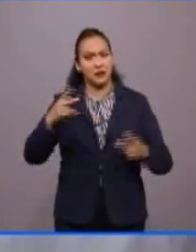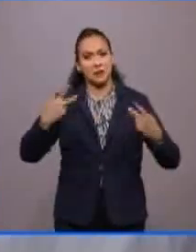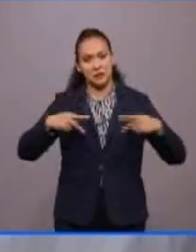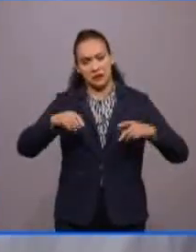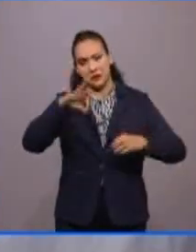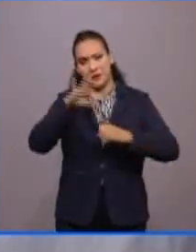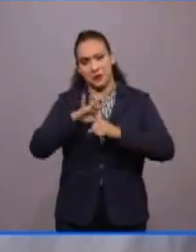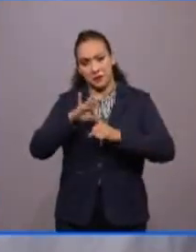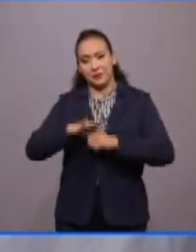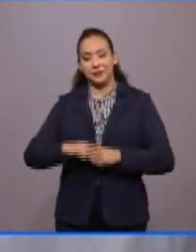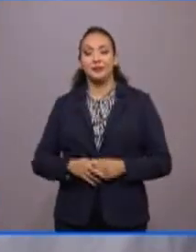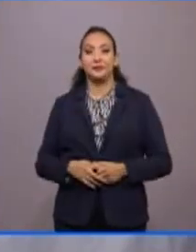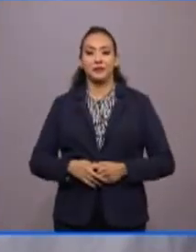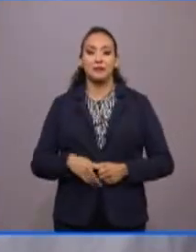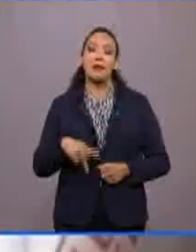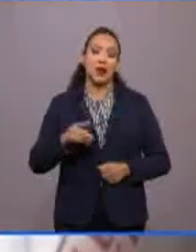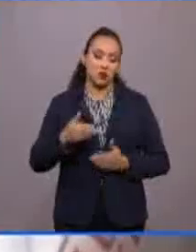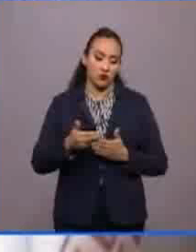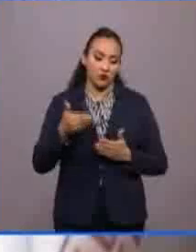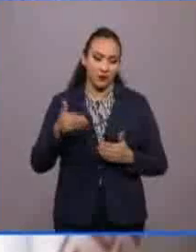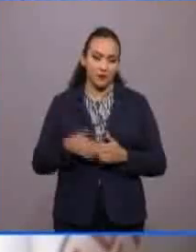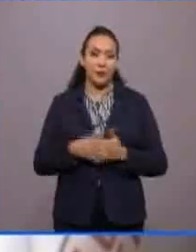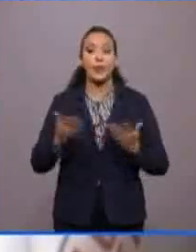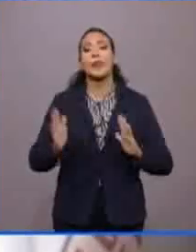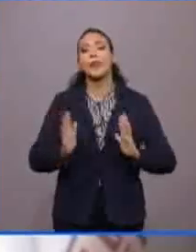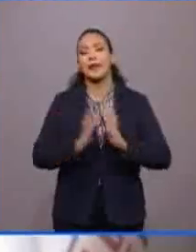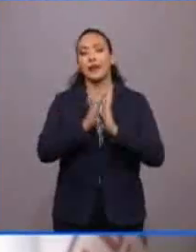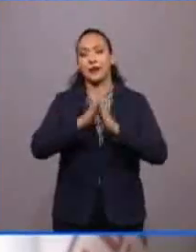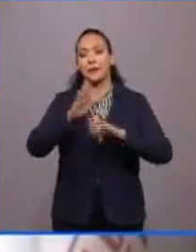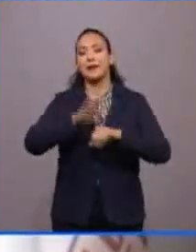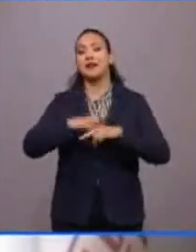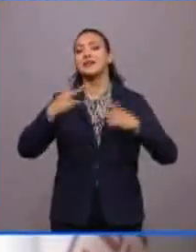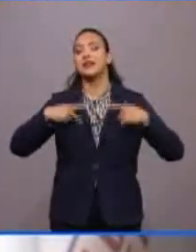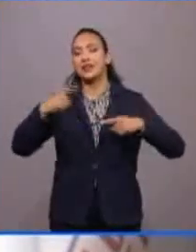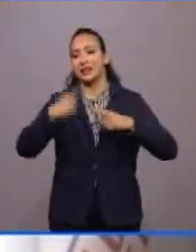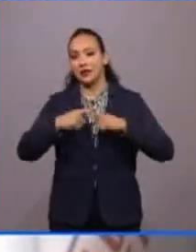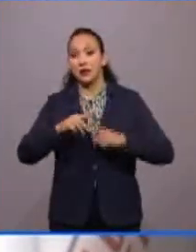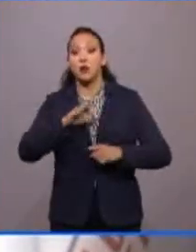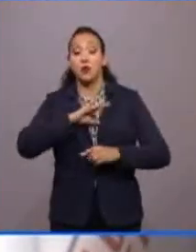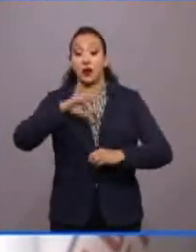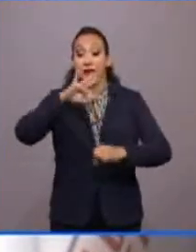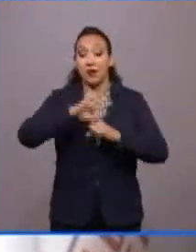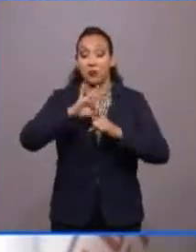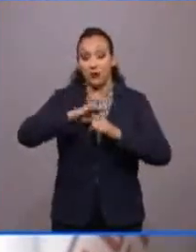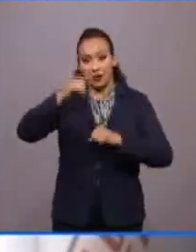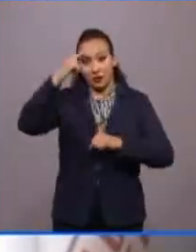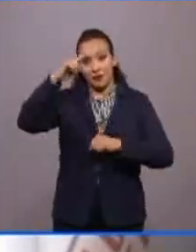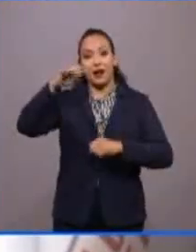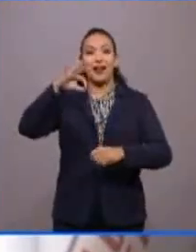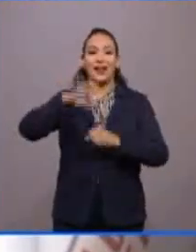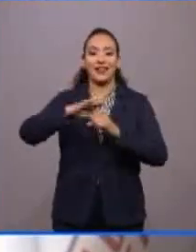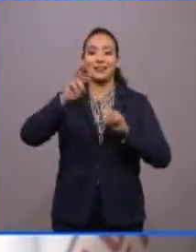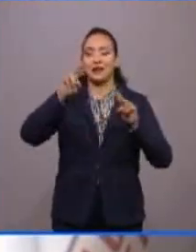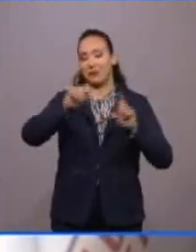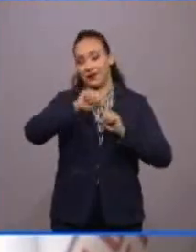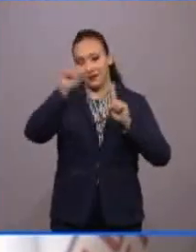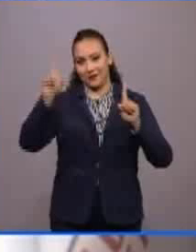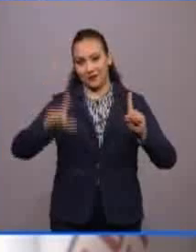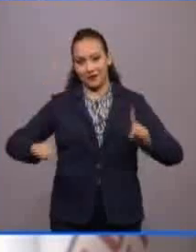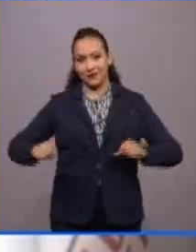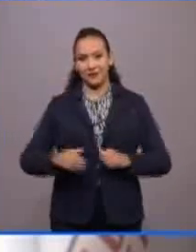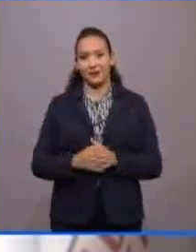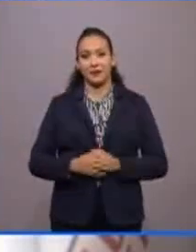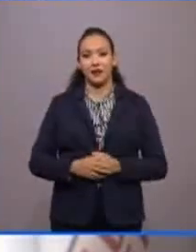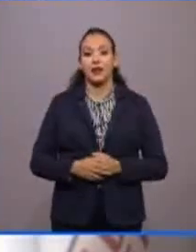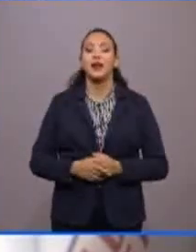voto bajo esta modalidad. Quienes participan en esta modalidad solo podrán votar en las elecciones de carácter nacional. Esto es